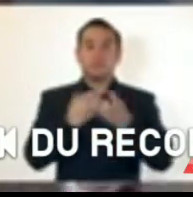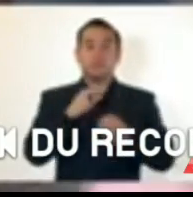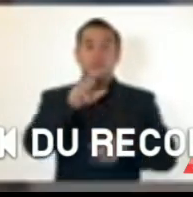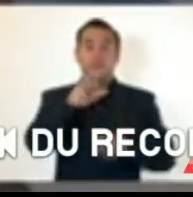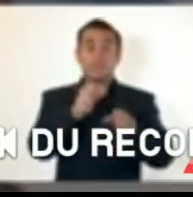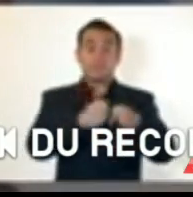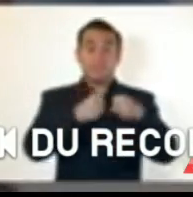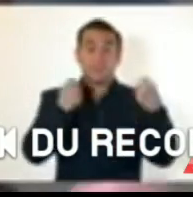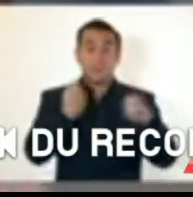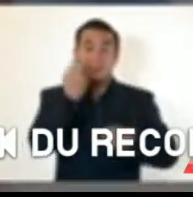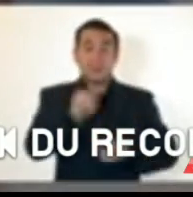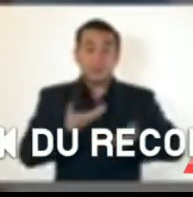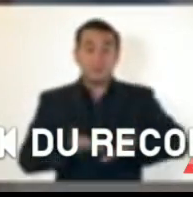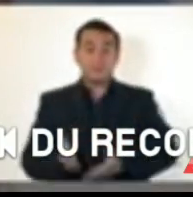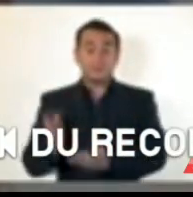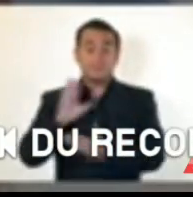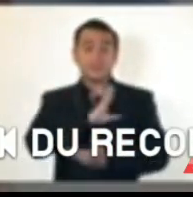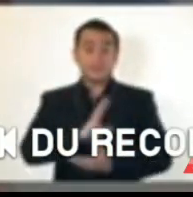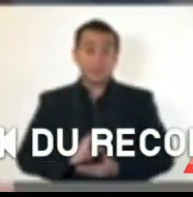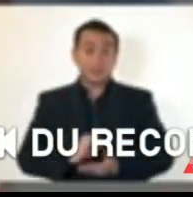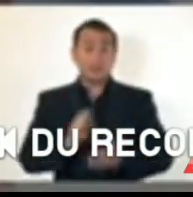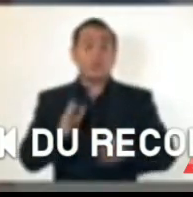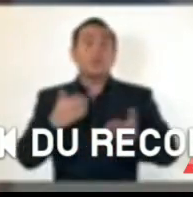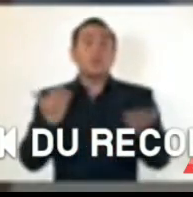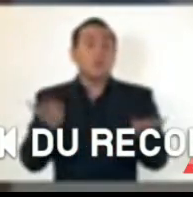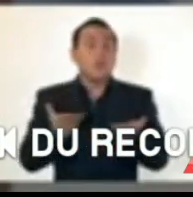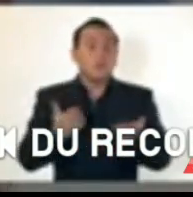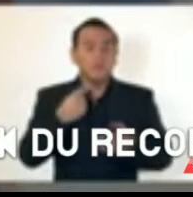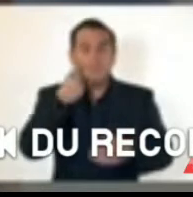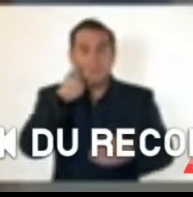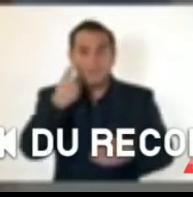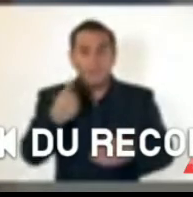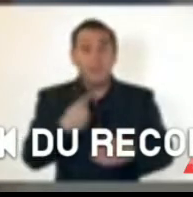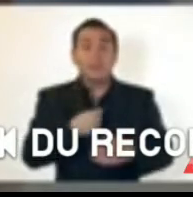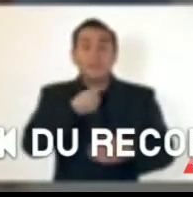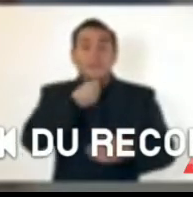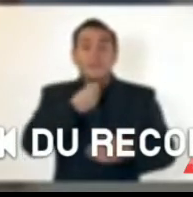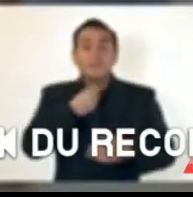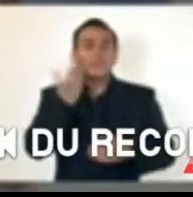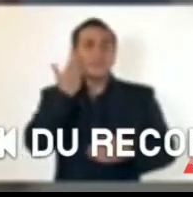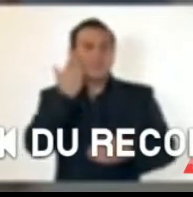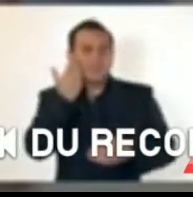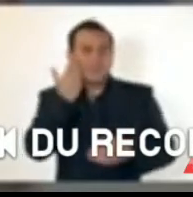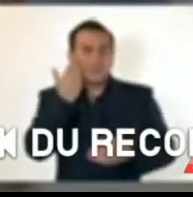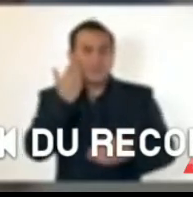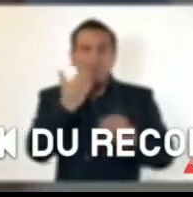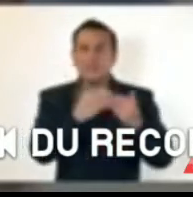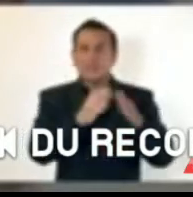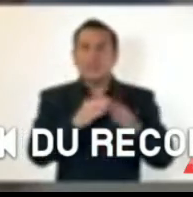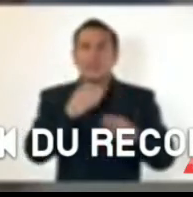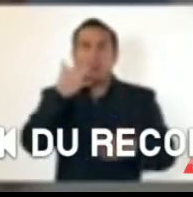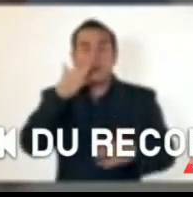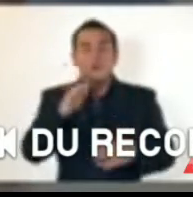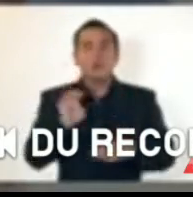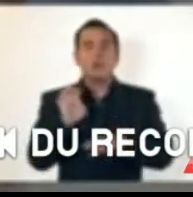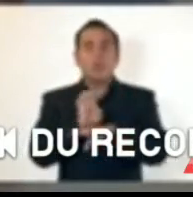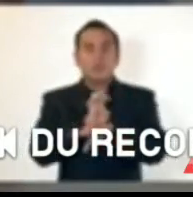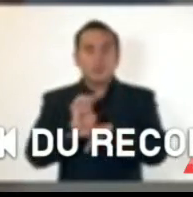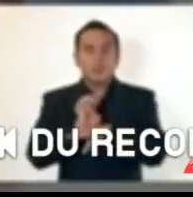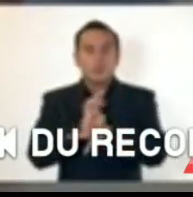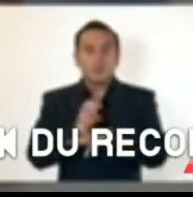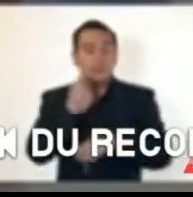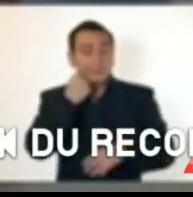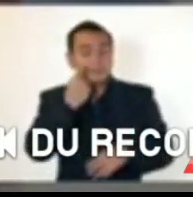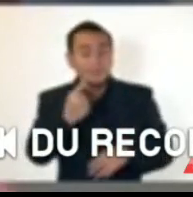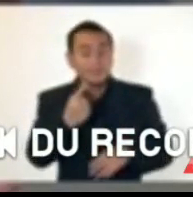pueden ratificar lo que está sucediendo allá. Además, la gente que tiene acceso a redes sociales o los medios de comunicación han visto lo que está pasando en Ecuador, por ejemplo,